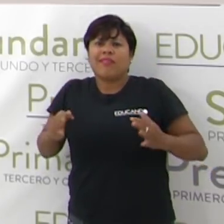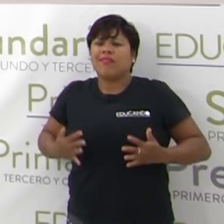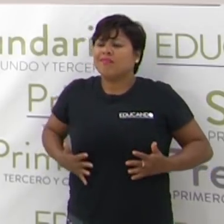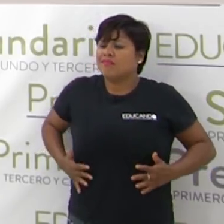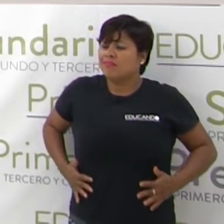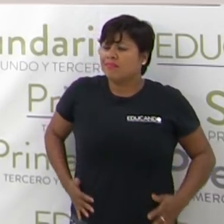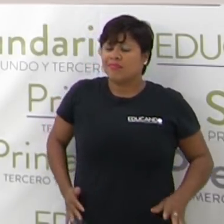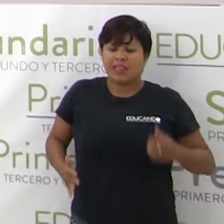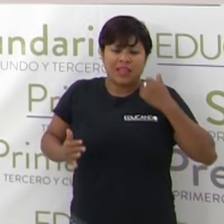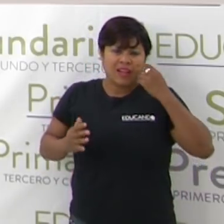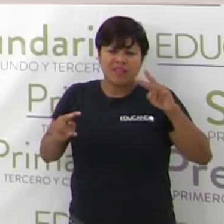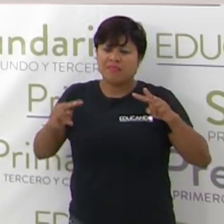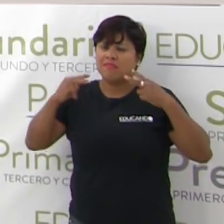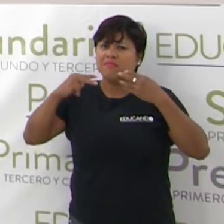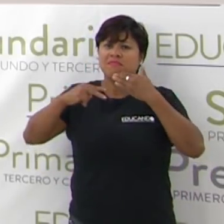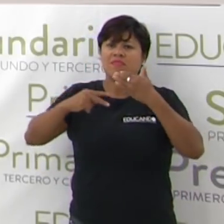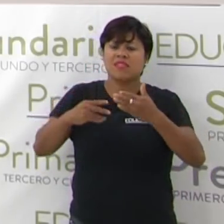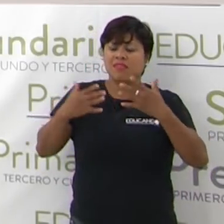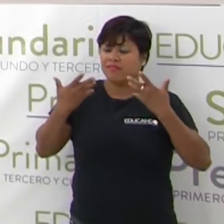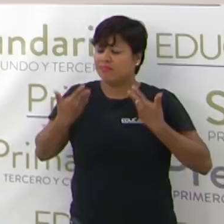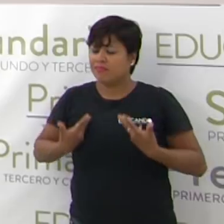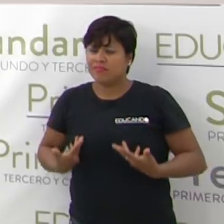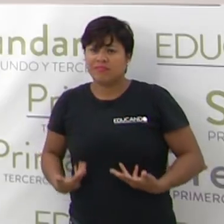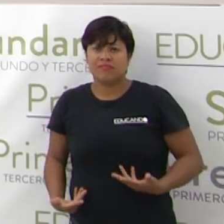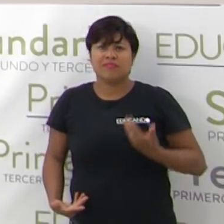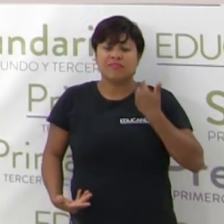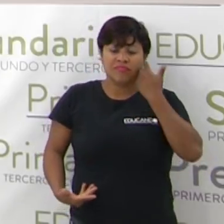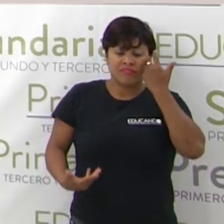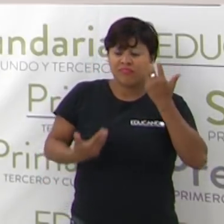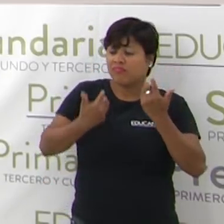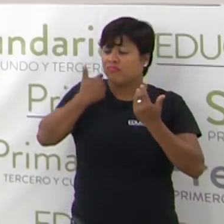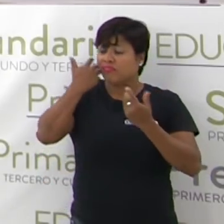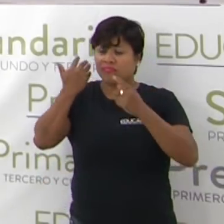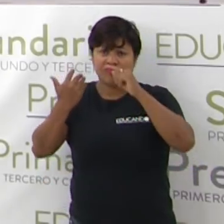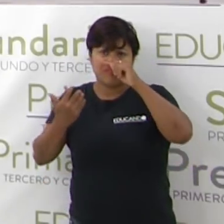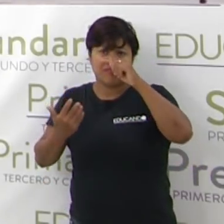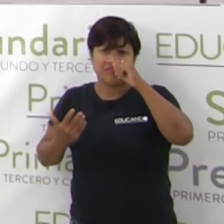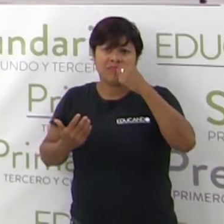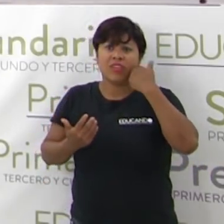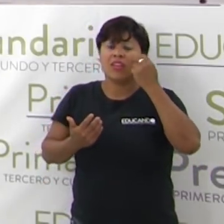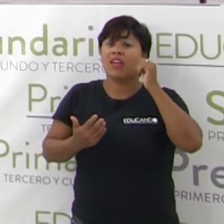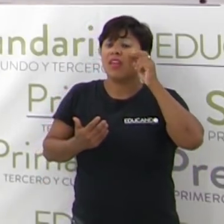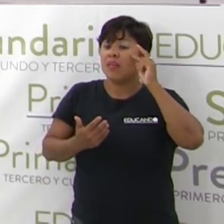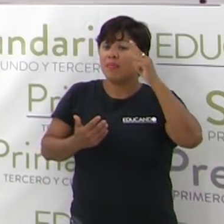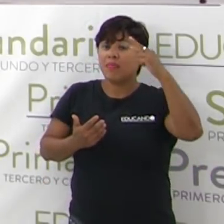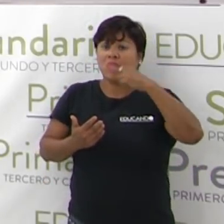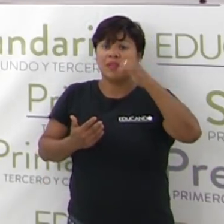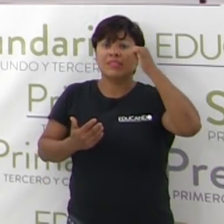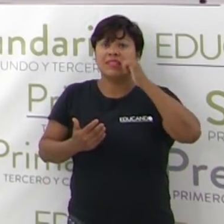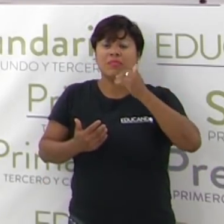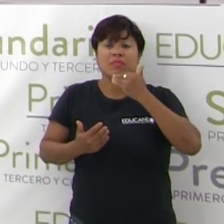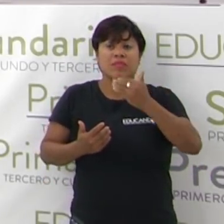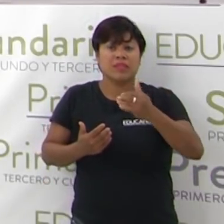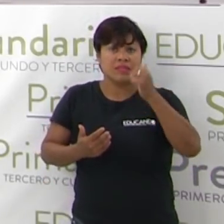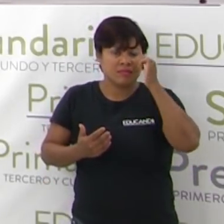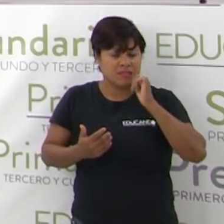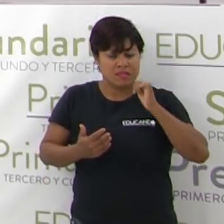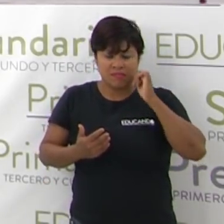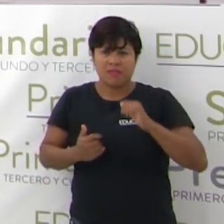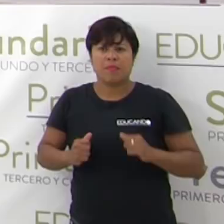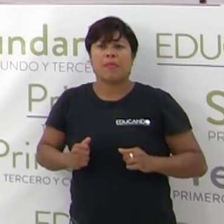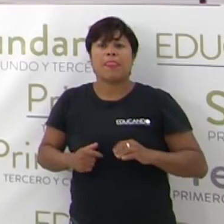quiere lucir. Pues este rey era así, se quería mucho y quería verse siempre bien, siempre quería verse